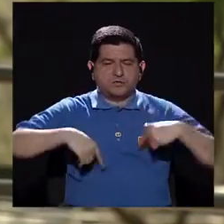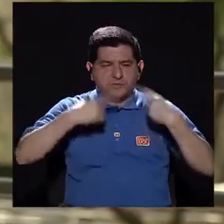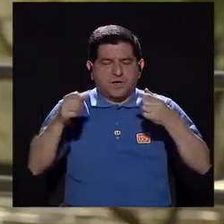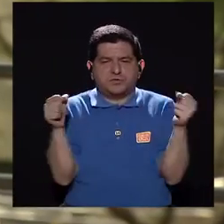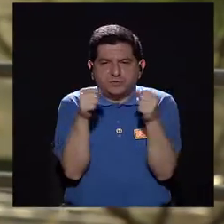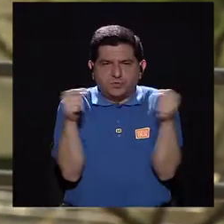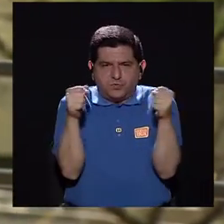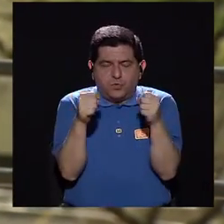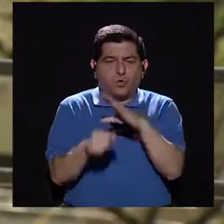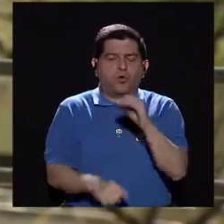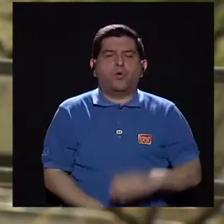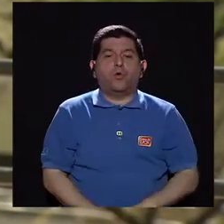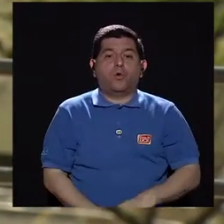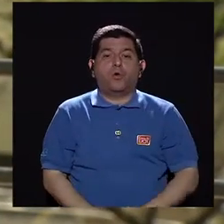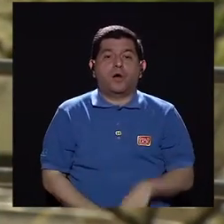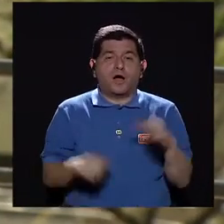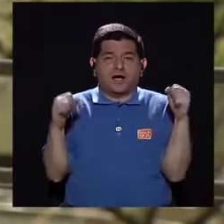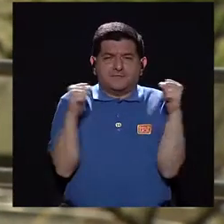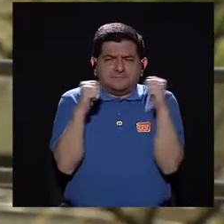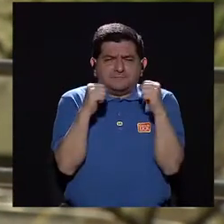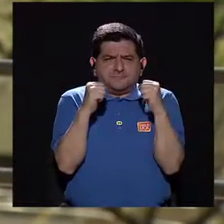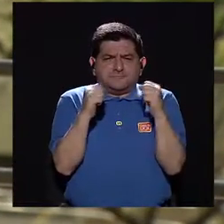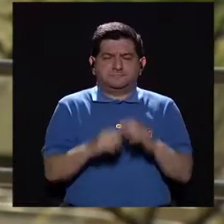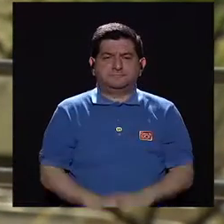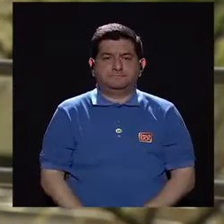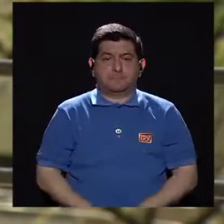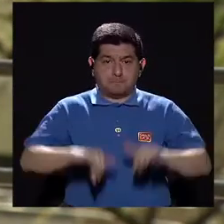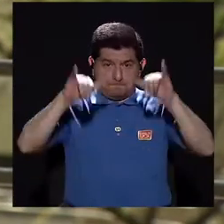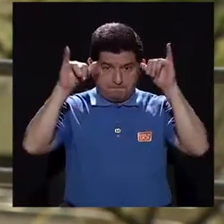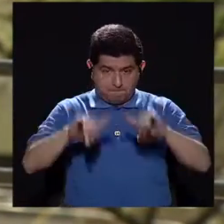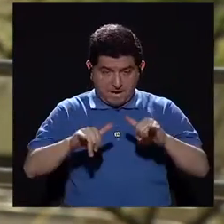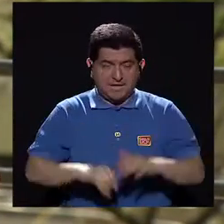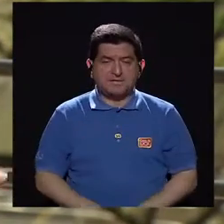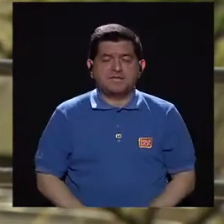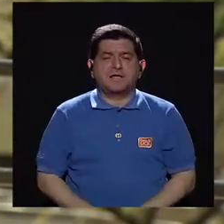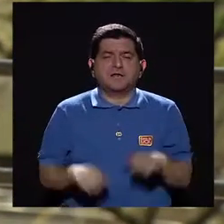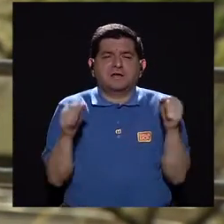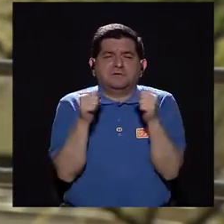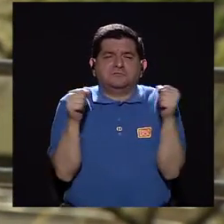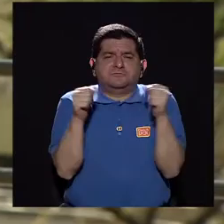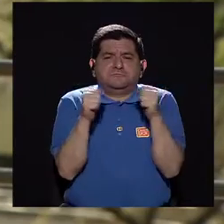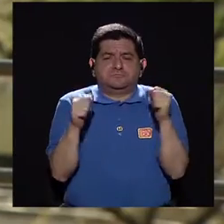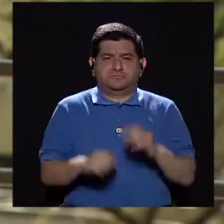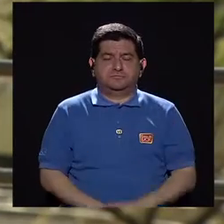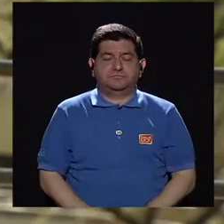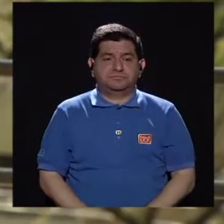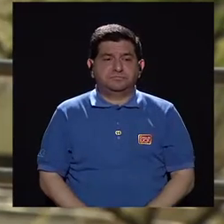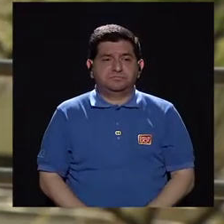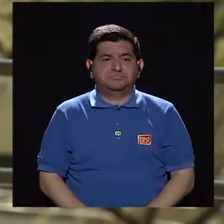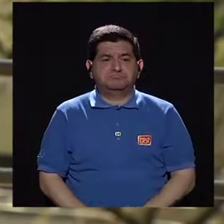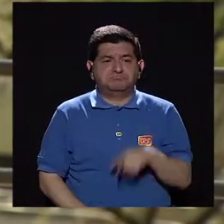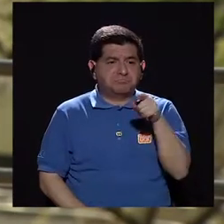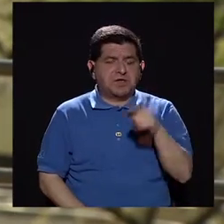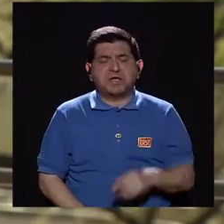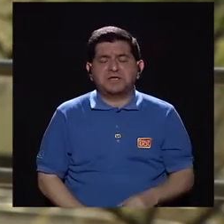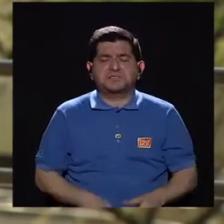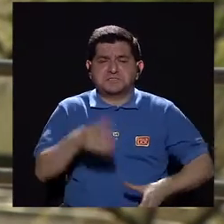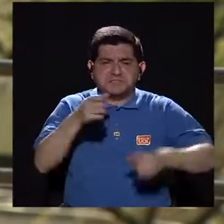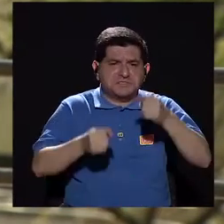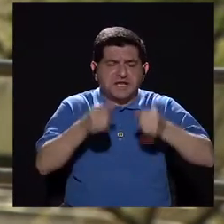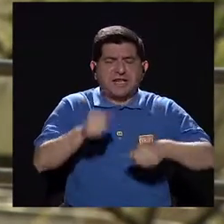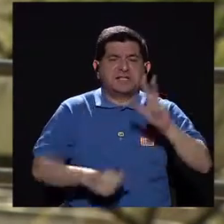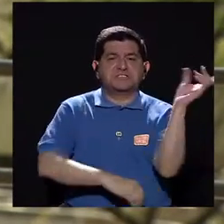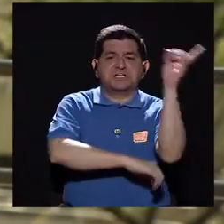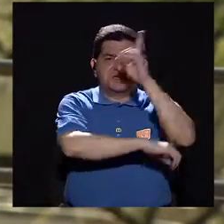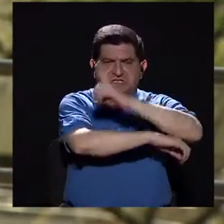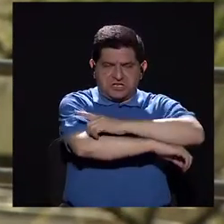para llevarla a congelar o a refrigerar. Si la mantiene en refrigeración, esa leche le